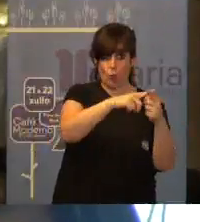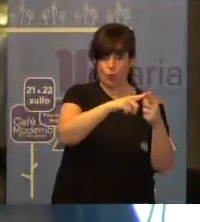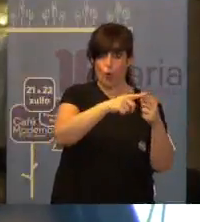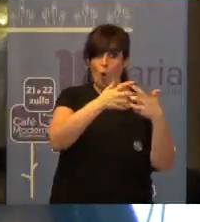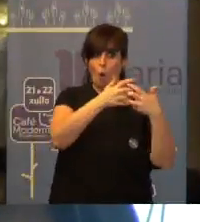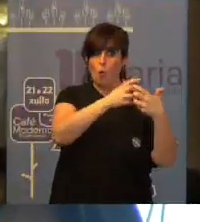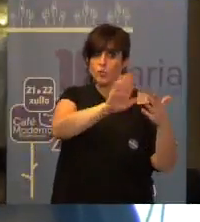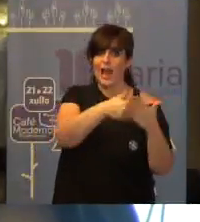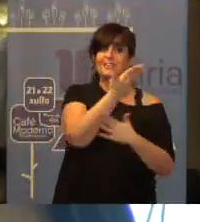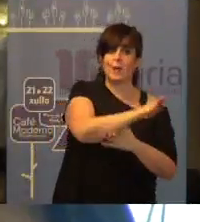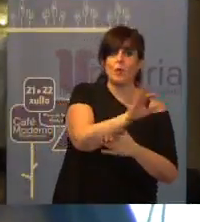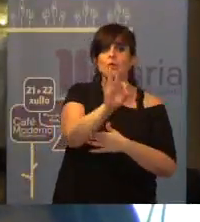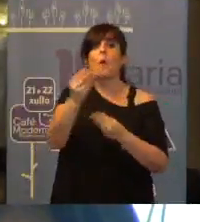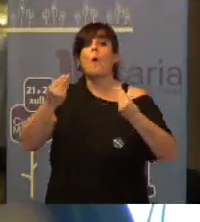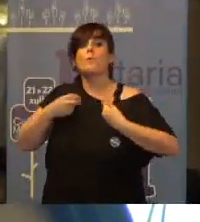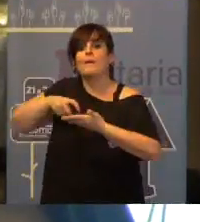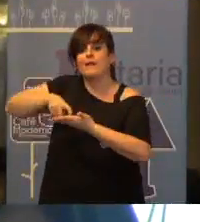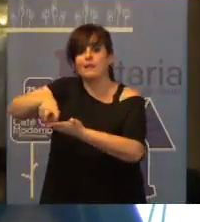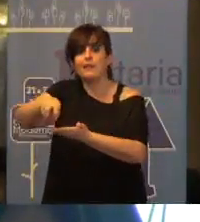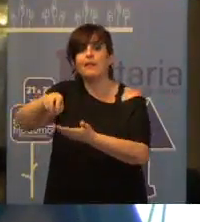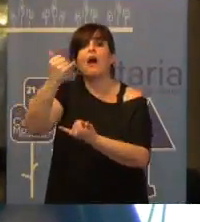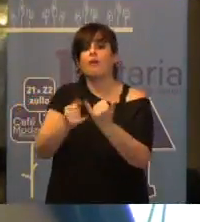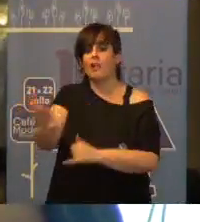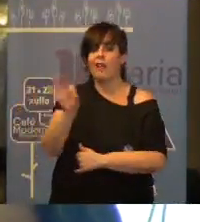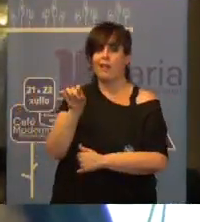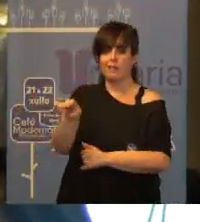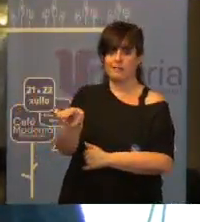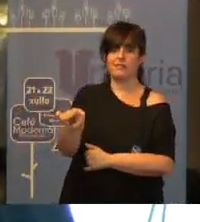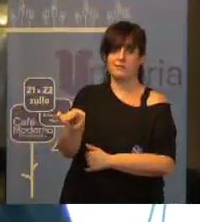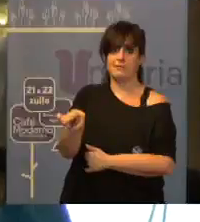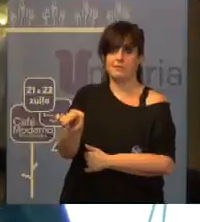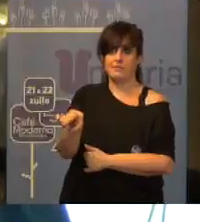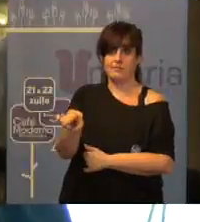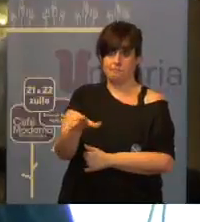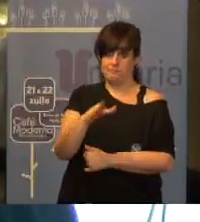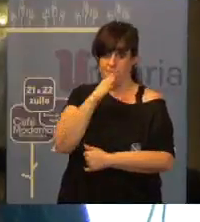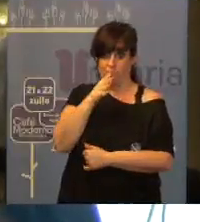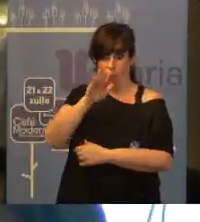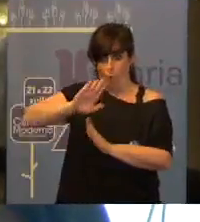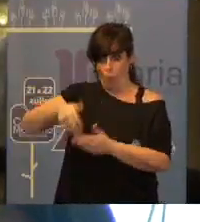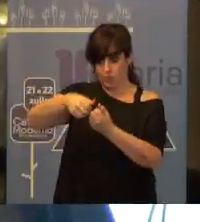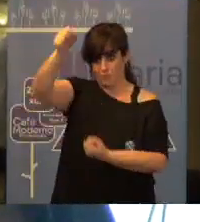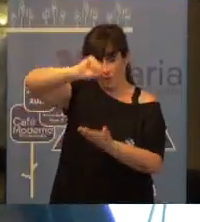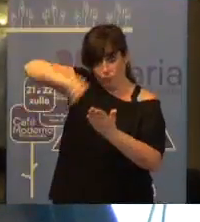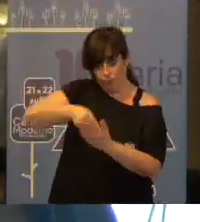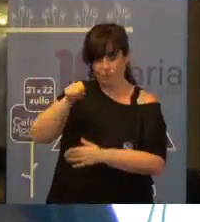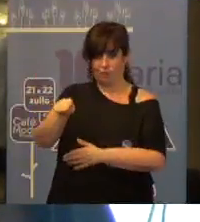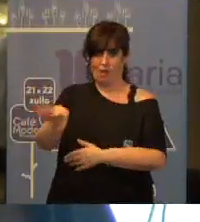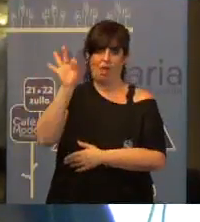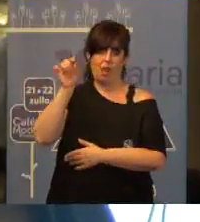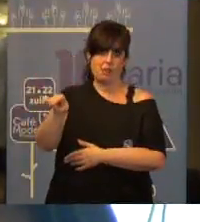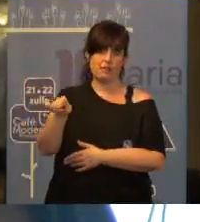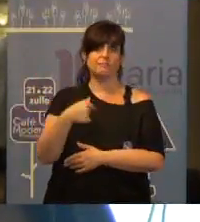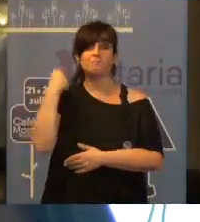ou vivir toda a vida de rodillas, que é o que fixeron co último memorándum que firmaron. Entón, eu creo que hai que saber